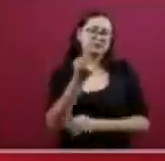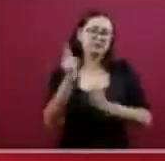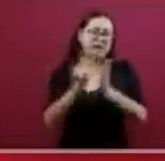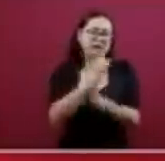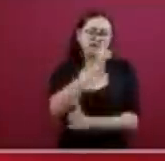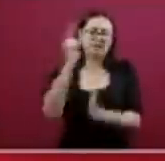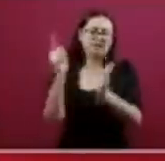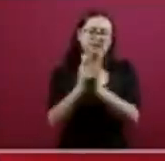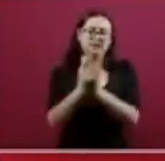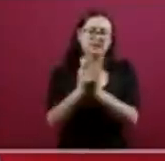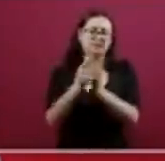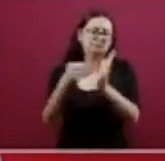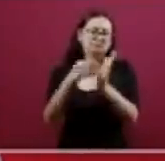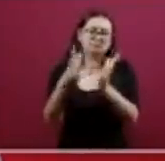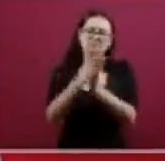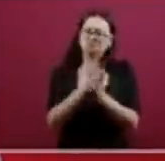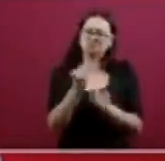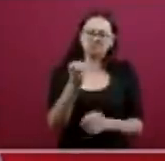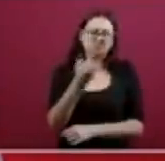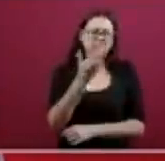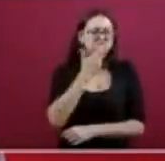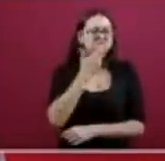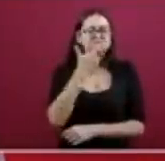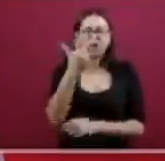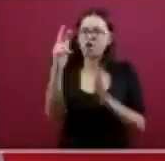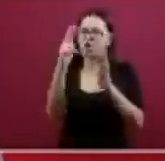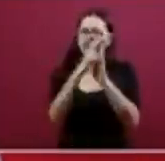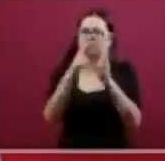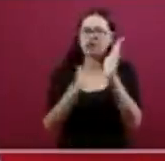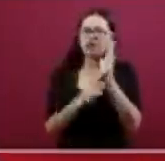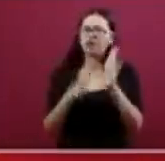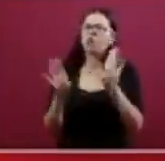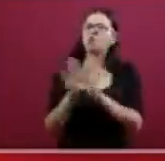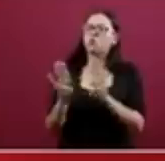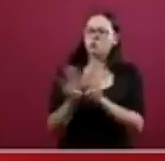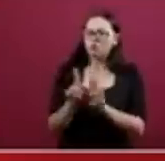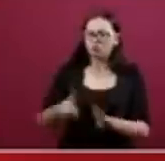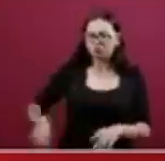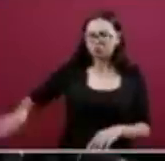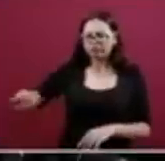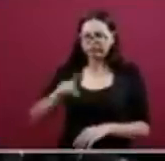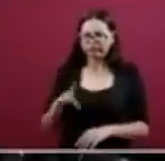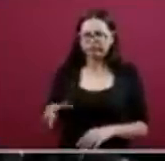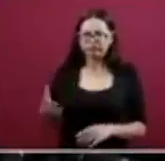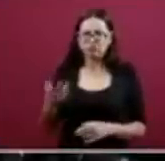y es mucho mejor que se reglamente el uso de la fuerza.